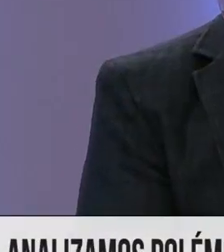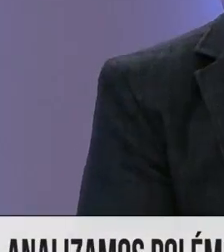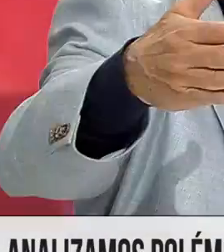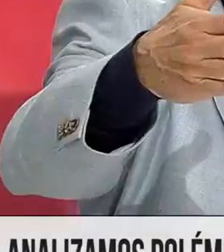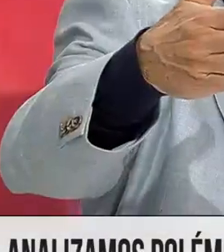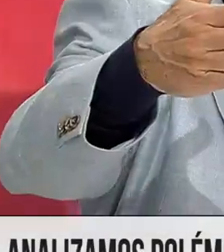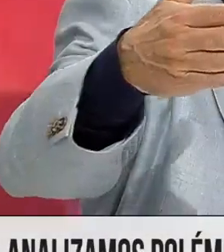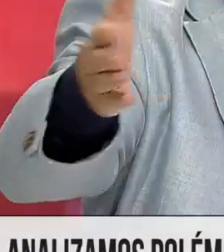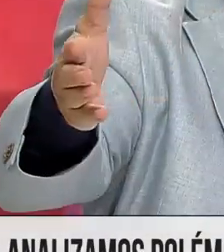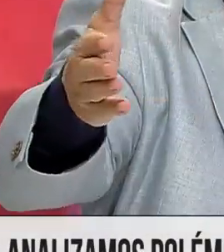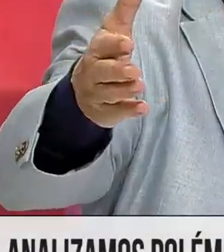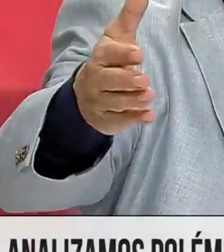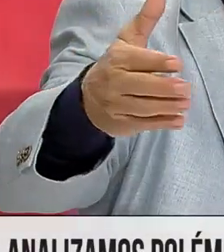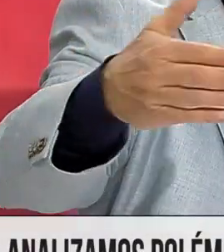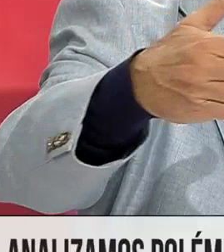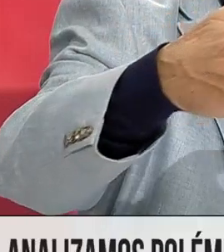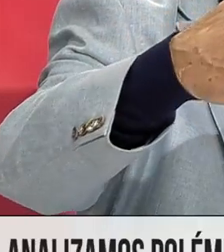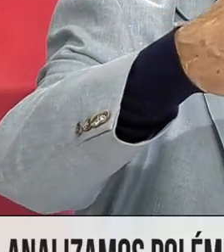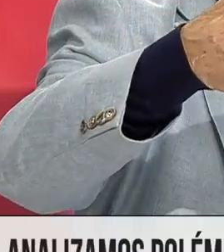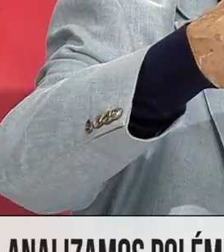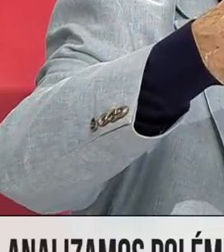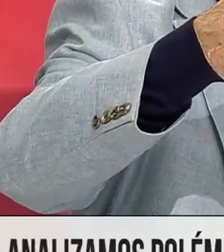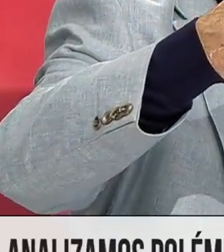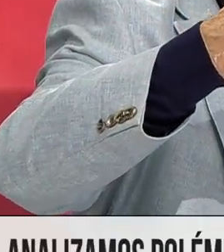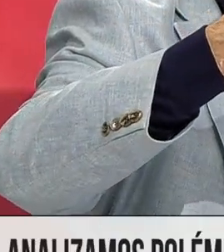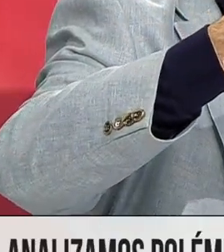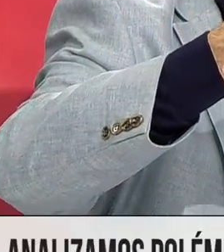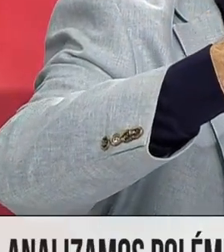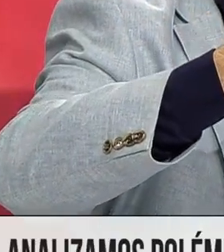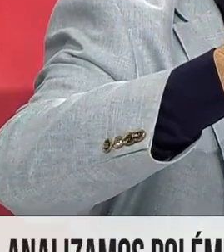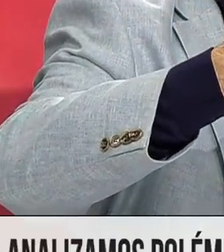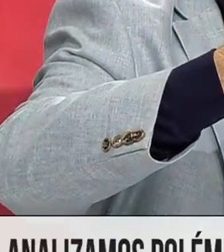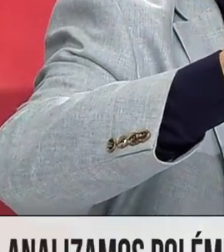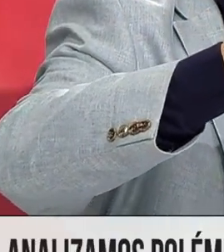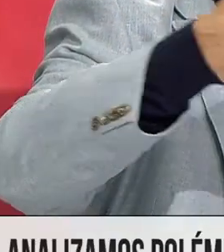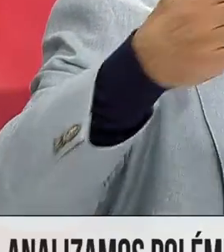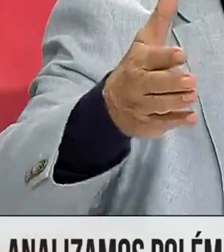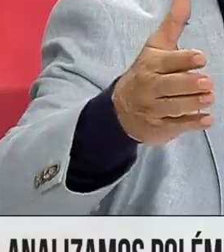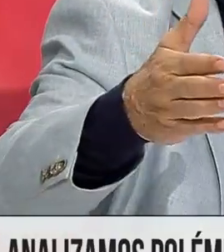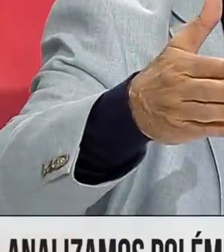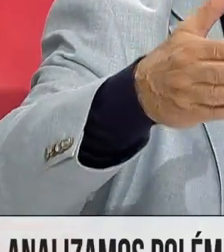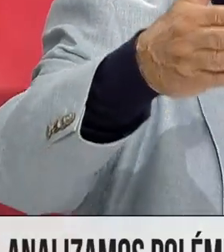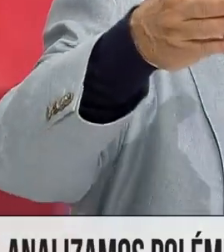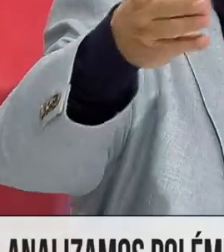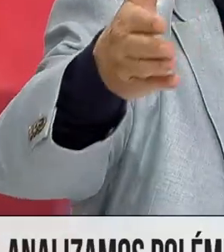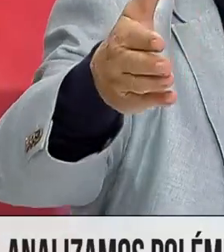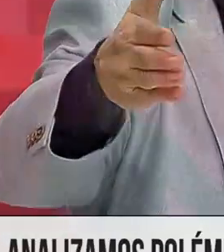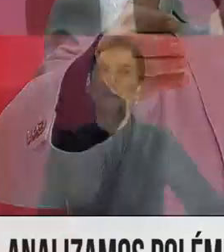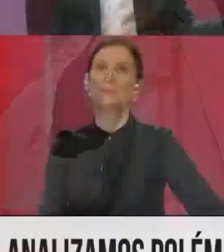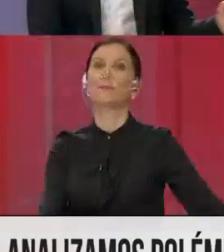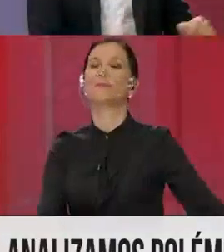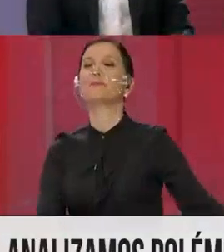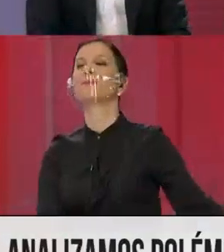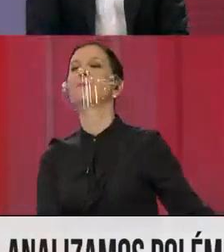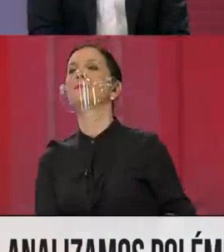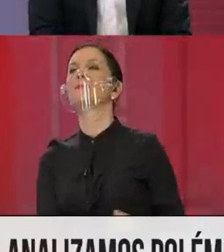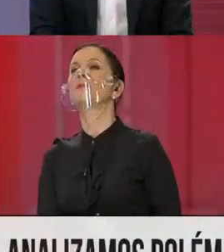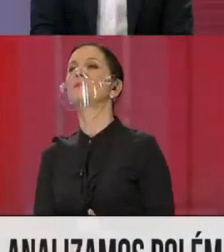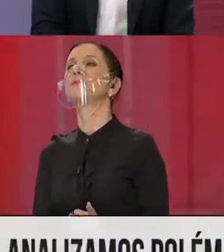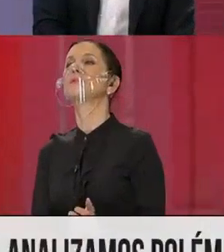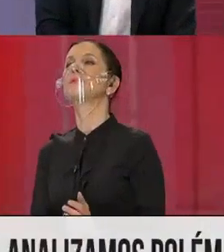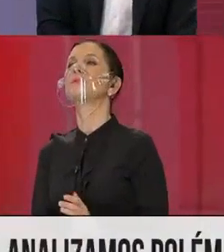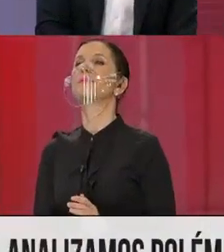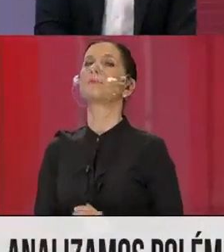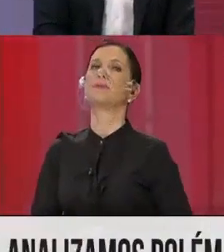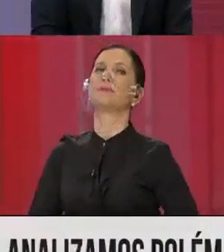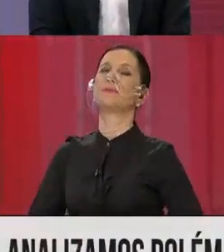cierto, y que se despeje y que los protocolos que se hicieron mal se corrijan y que paguen las culpas a los que violaron los derechos humanos. Pero